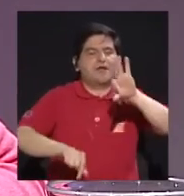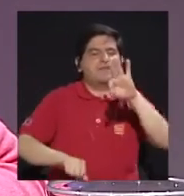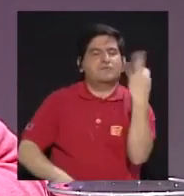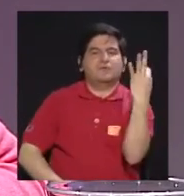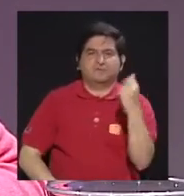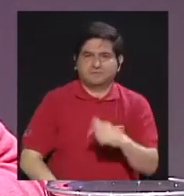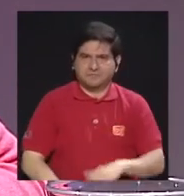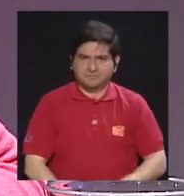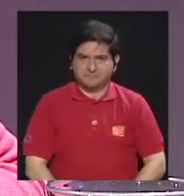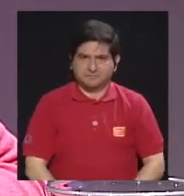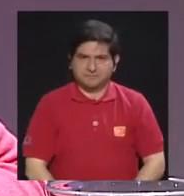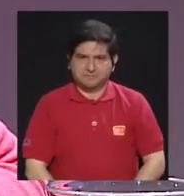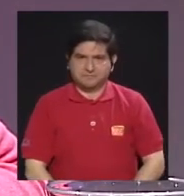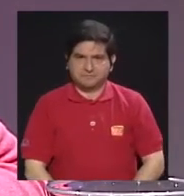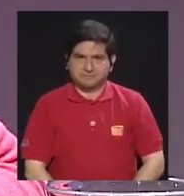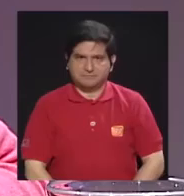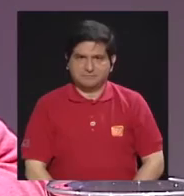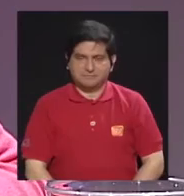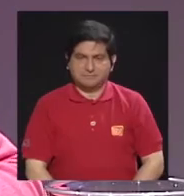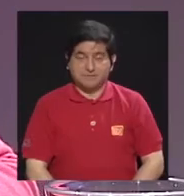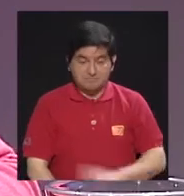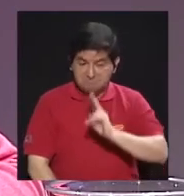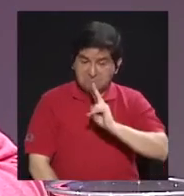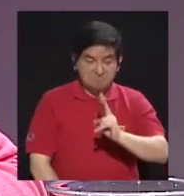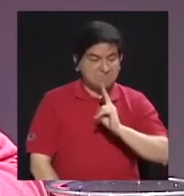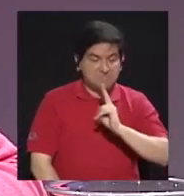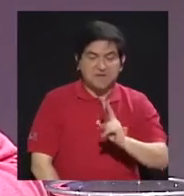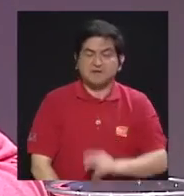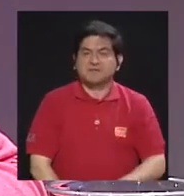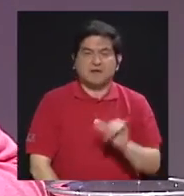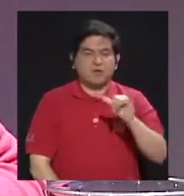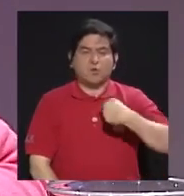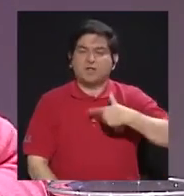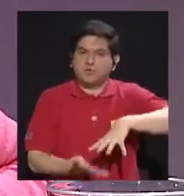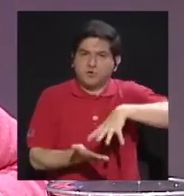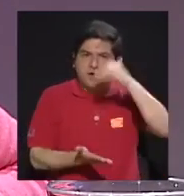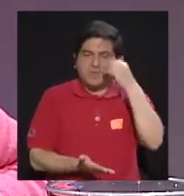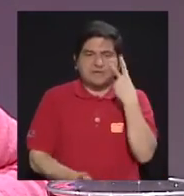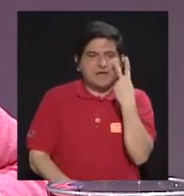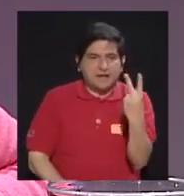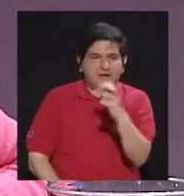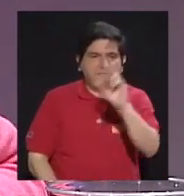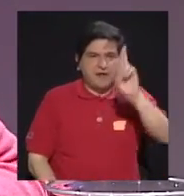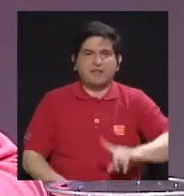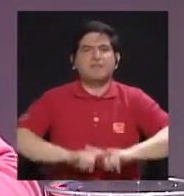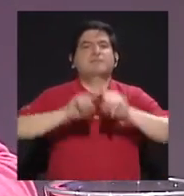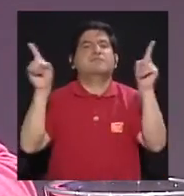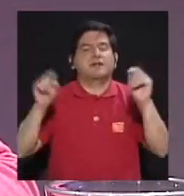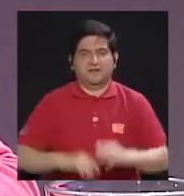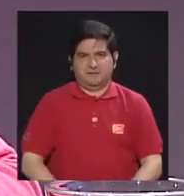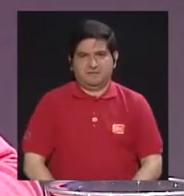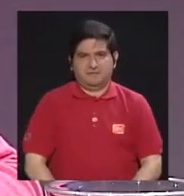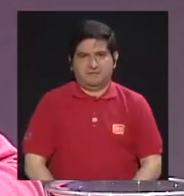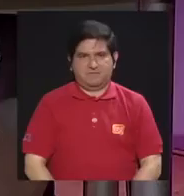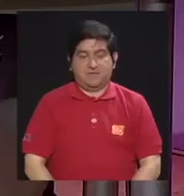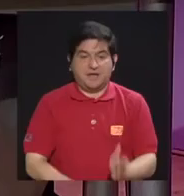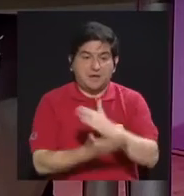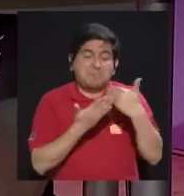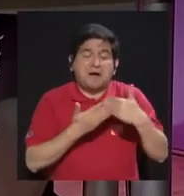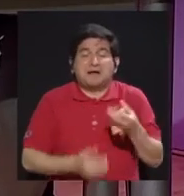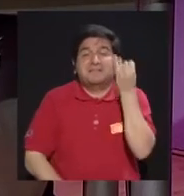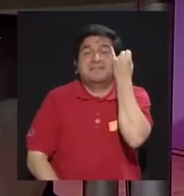manera y eso sí es cierto, como también he tenido que aprender a ver Costa Rica de otra manera, porque parte de los dogmas